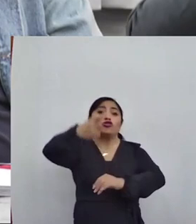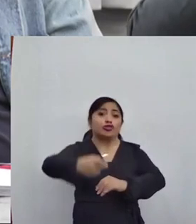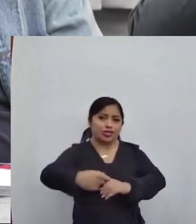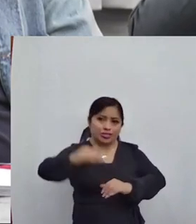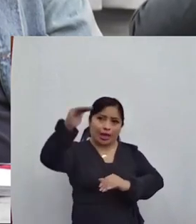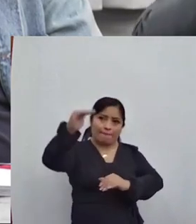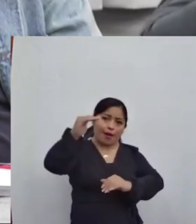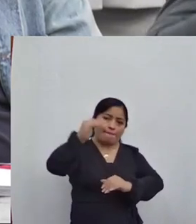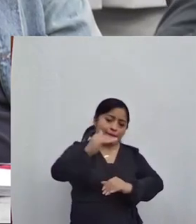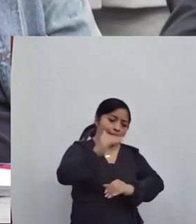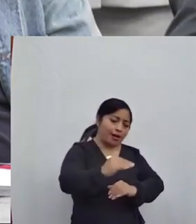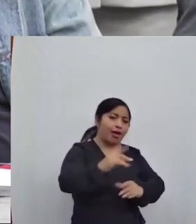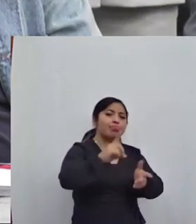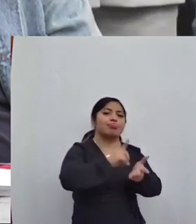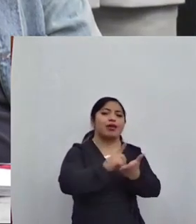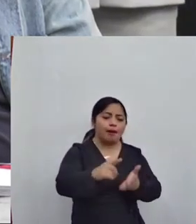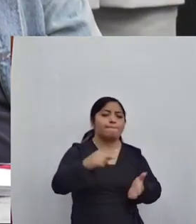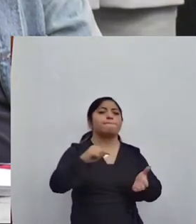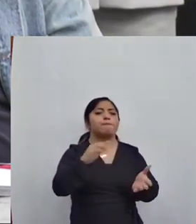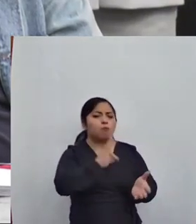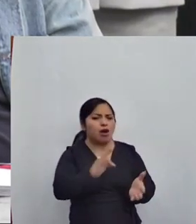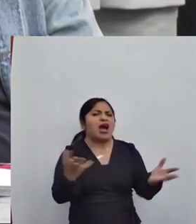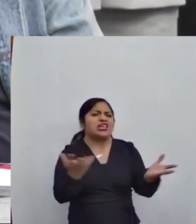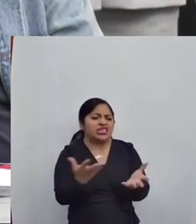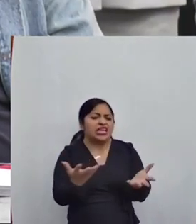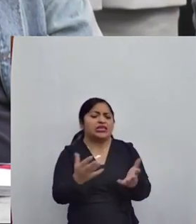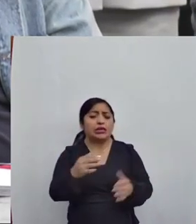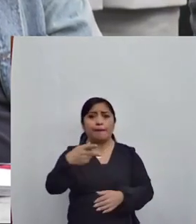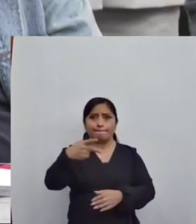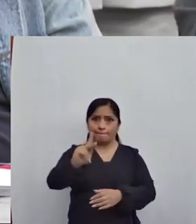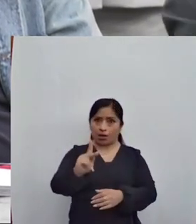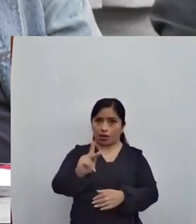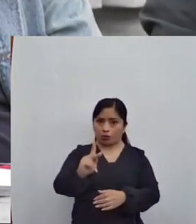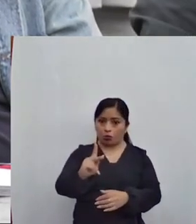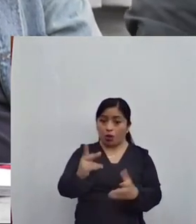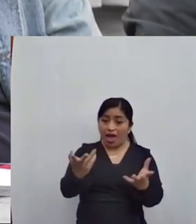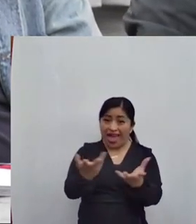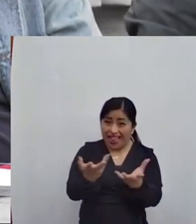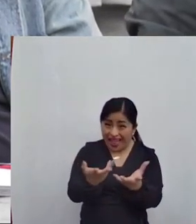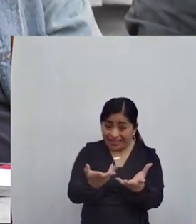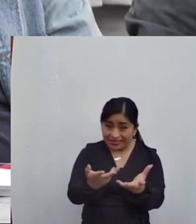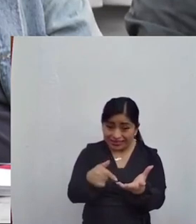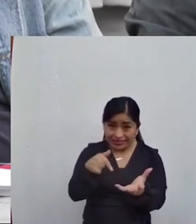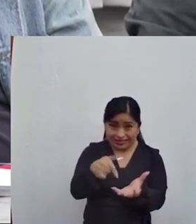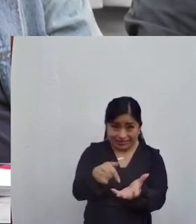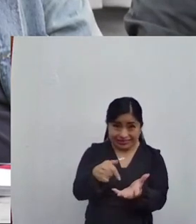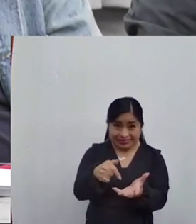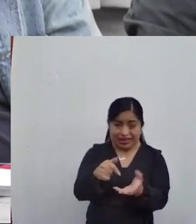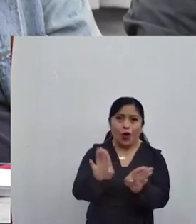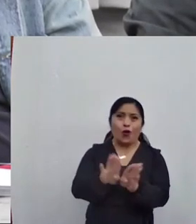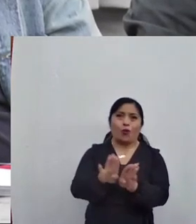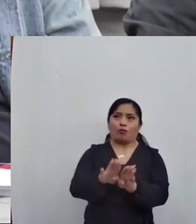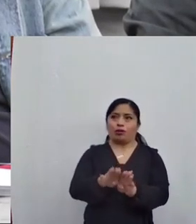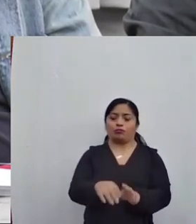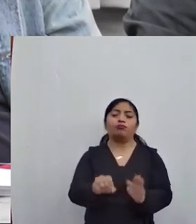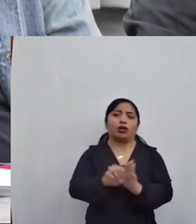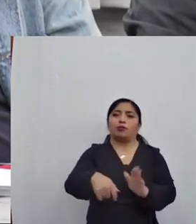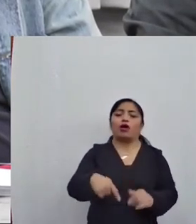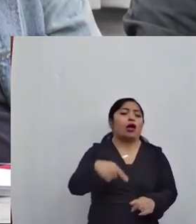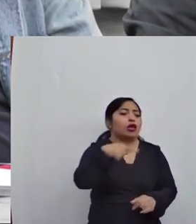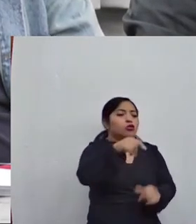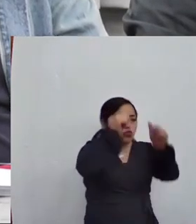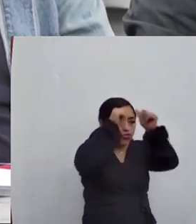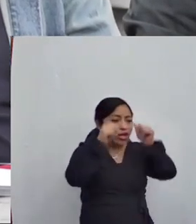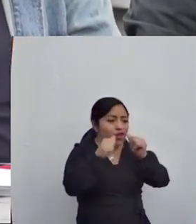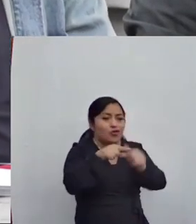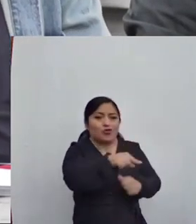nosotros tenemos derecho, podemos hacer, pero en la práctica nos limitan a que, híjole, como tú no ves, pues no puedes hacer eso.